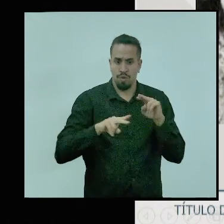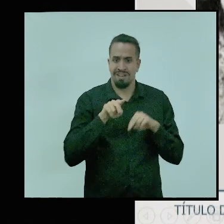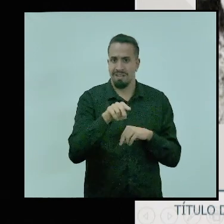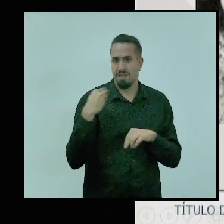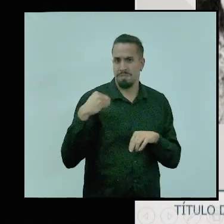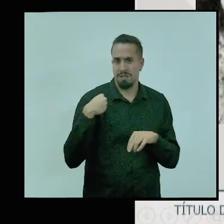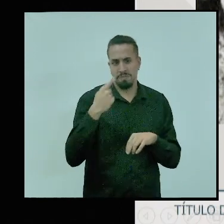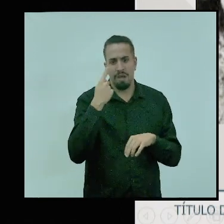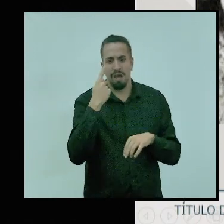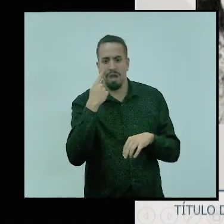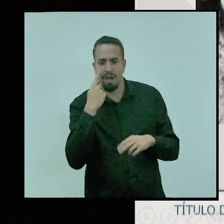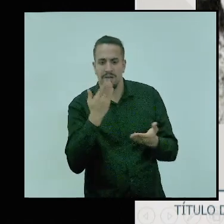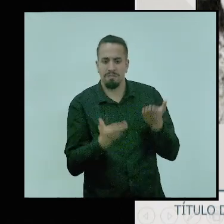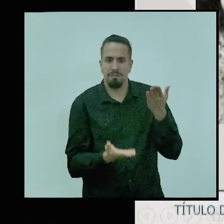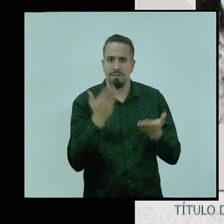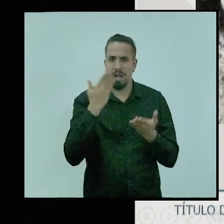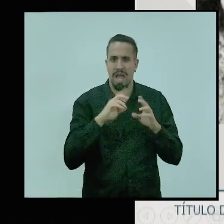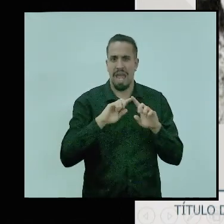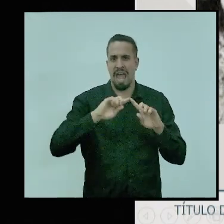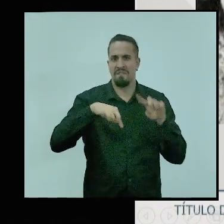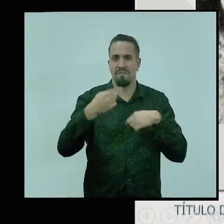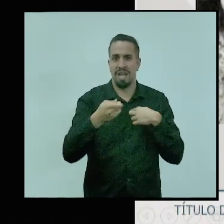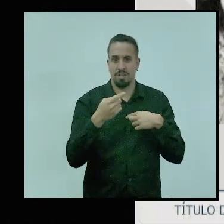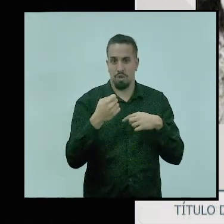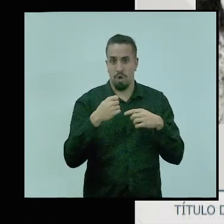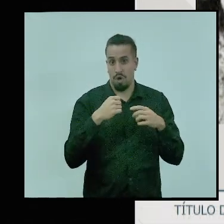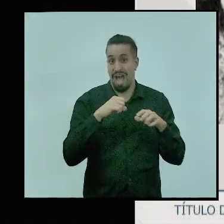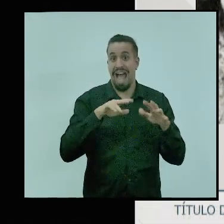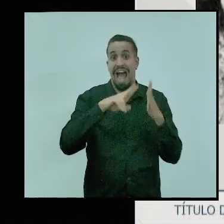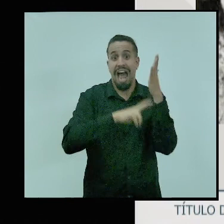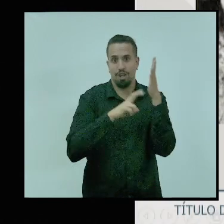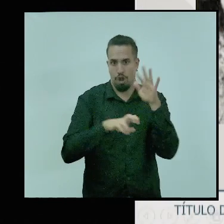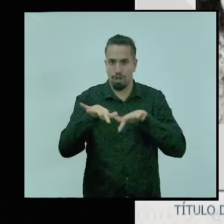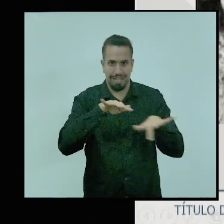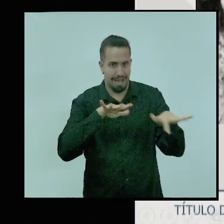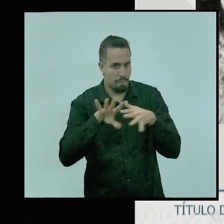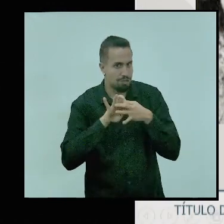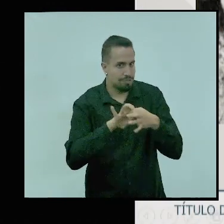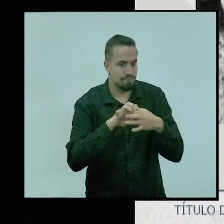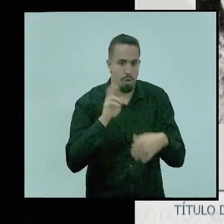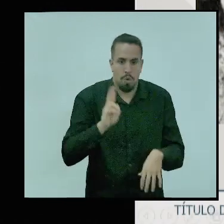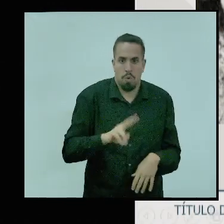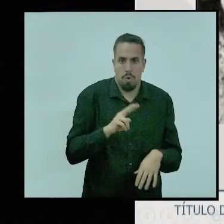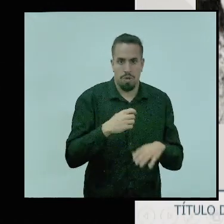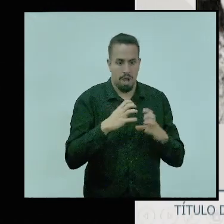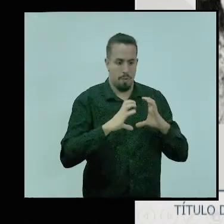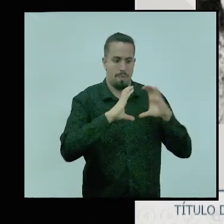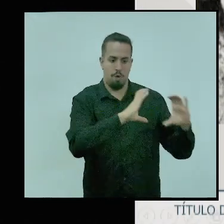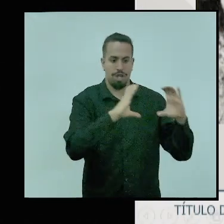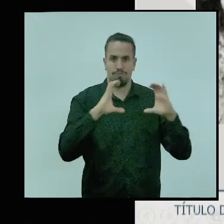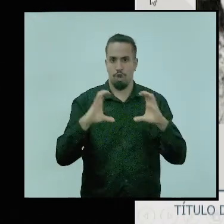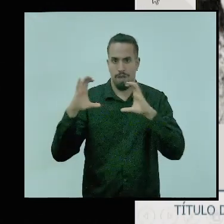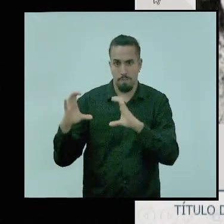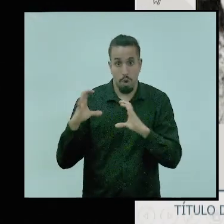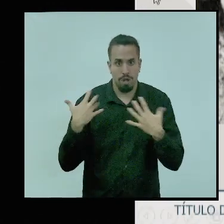efectos geológicos de terremotos, en efectos arqueológicos de terremotos, con estos grandes bloques que la verdad que